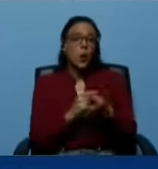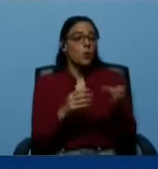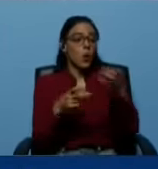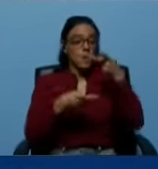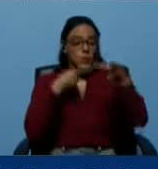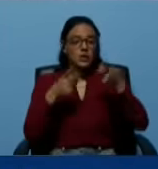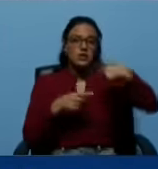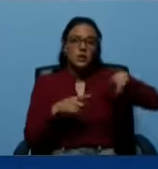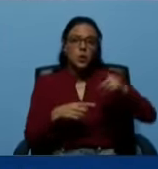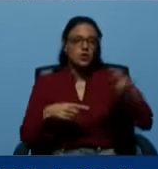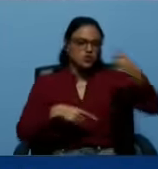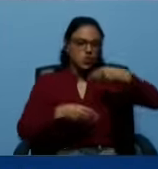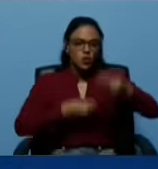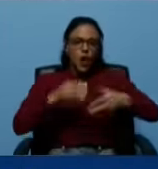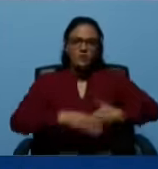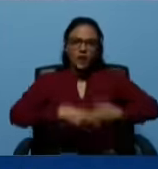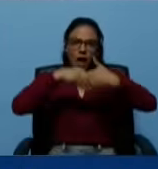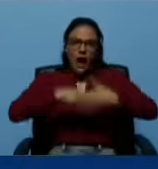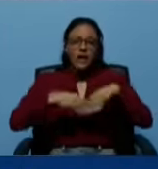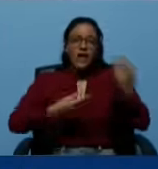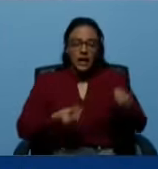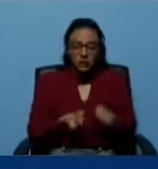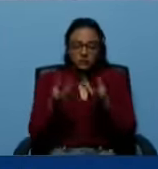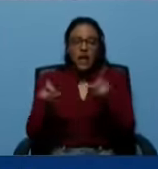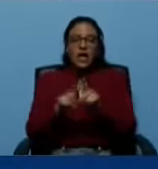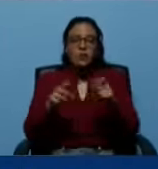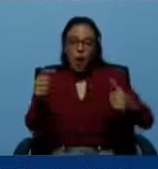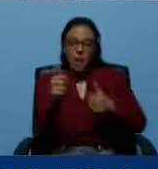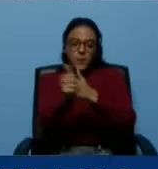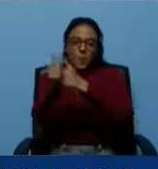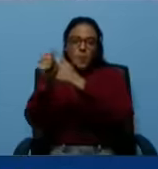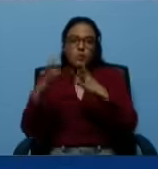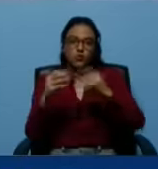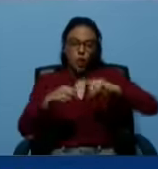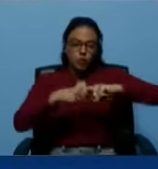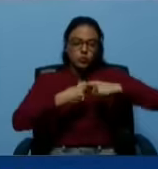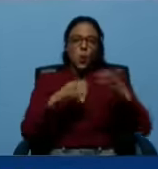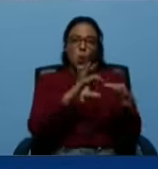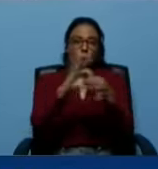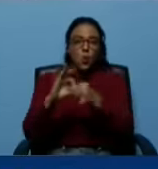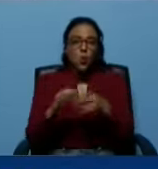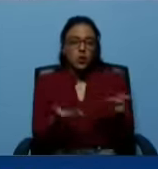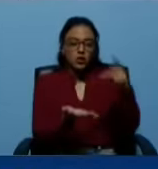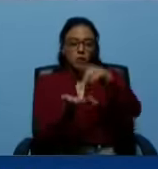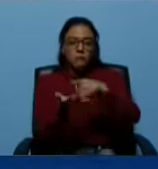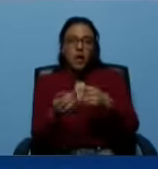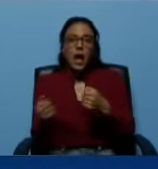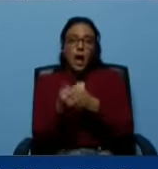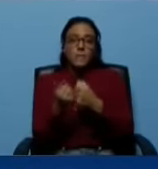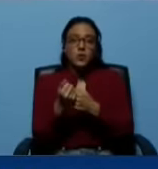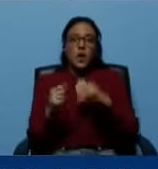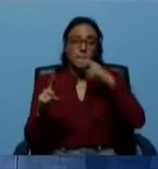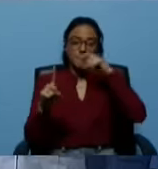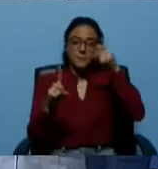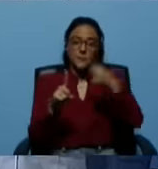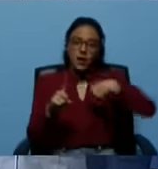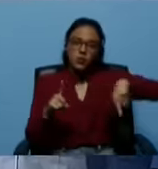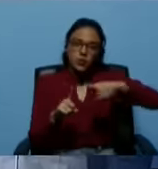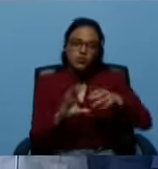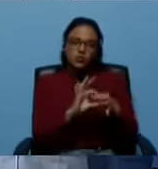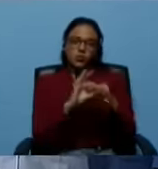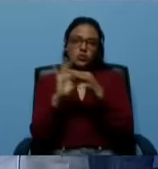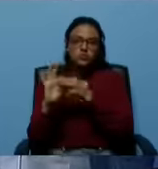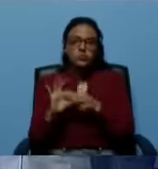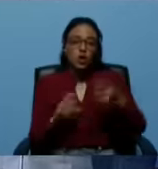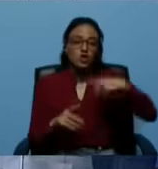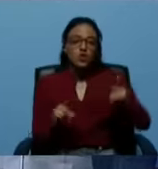alianza que postuló al presidente Nicolás Maduro, acudimos ante el TCJ en reconocimiento de su autoridad, de la autoridad